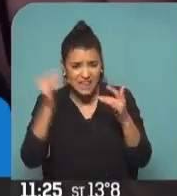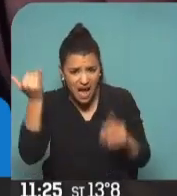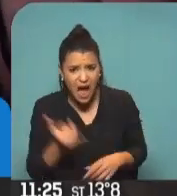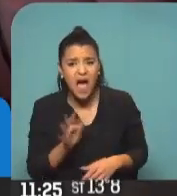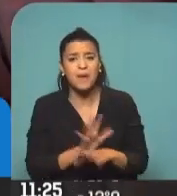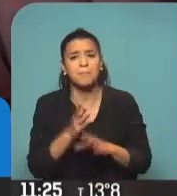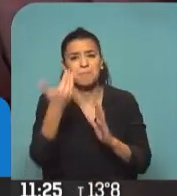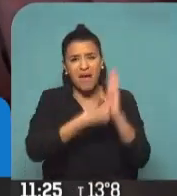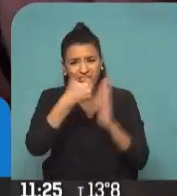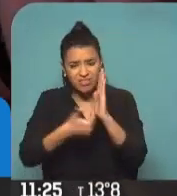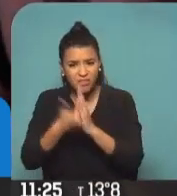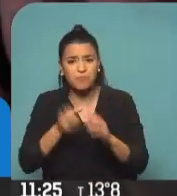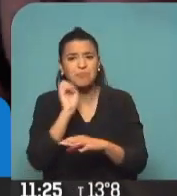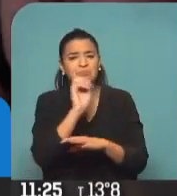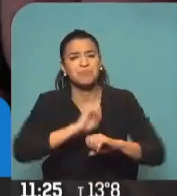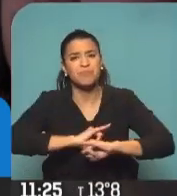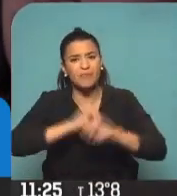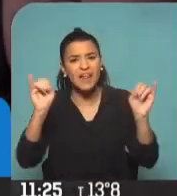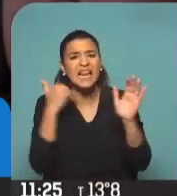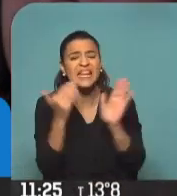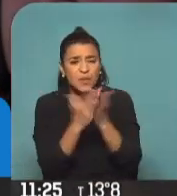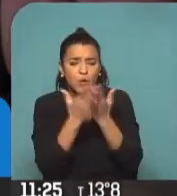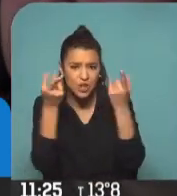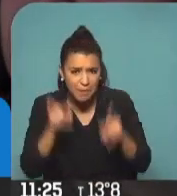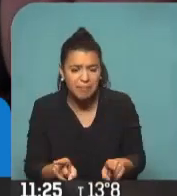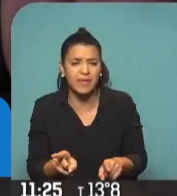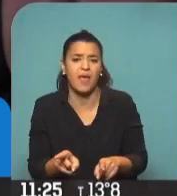un material, publicamos un libro. El tema es que a veces